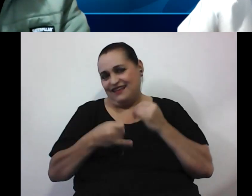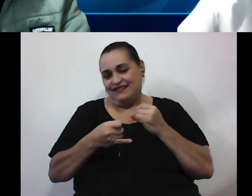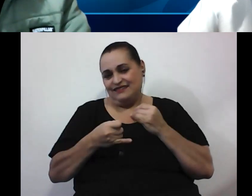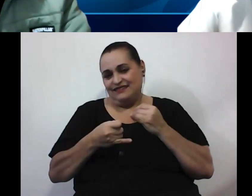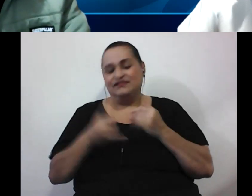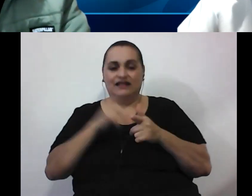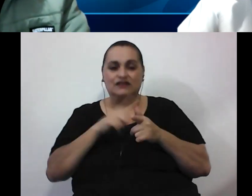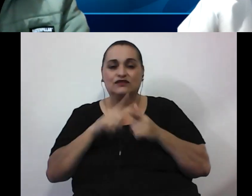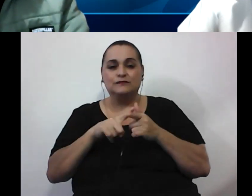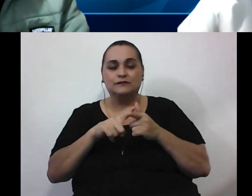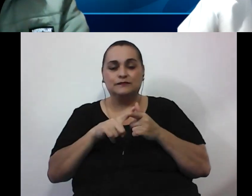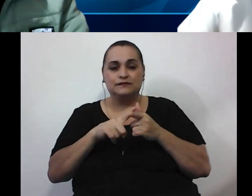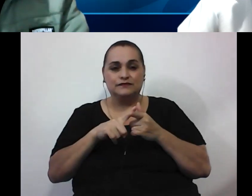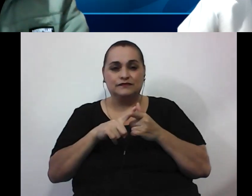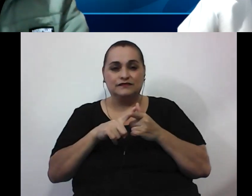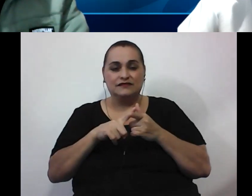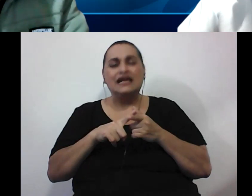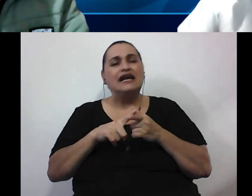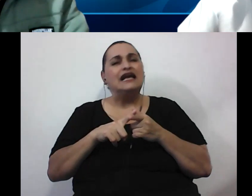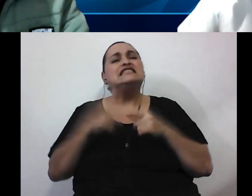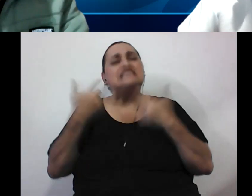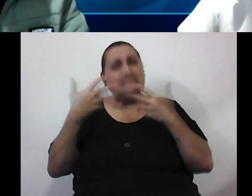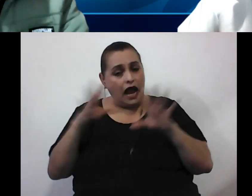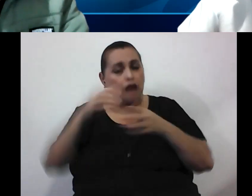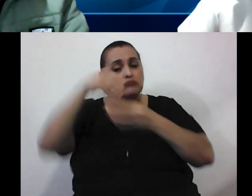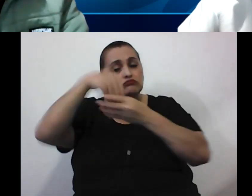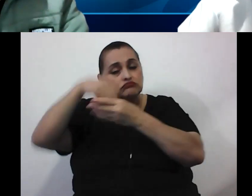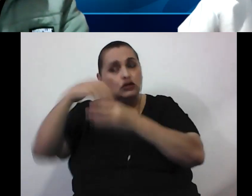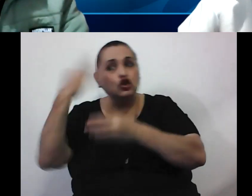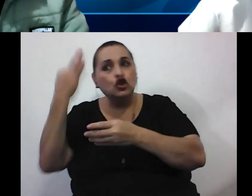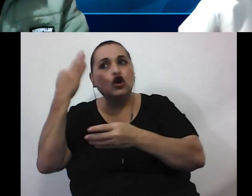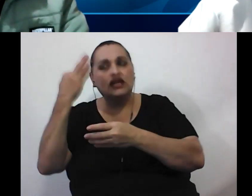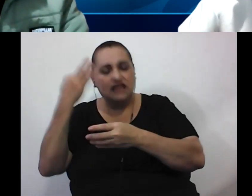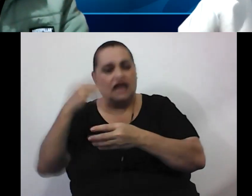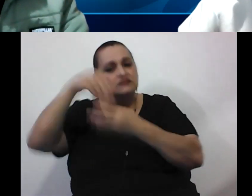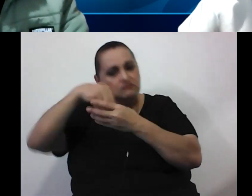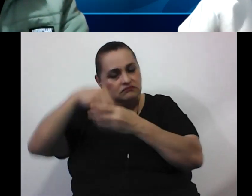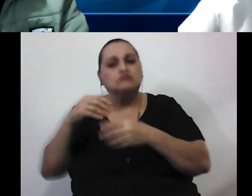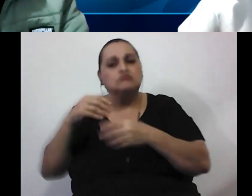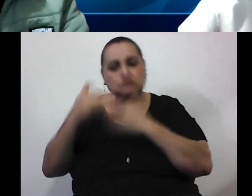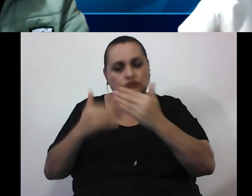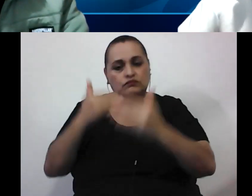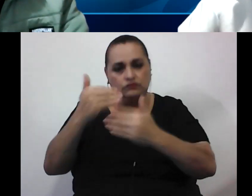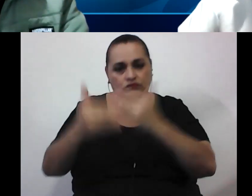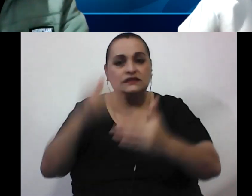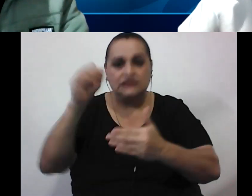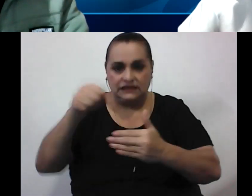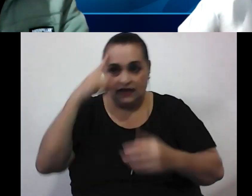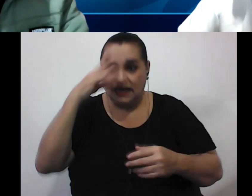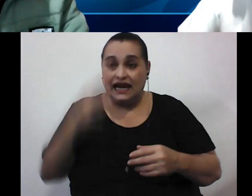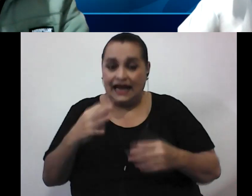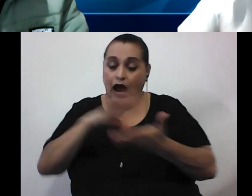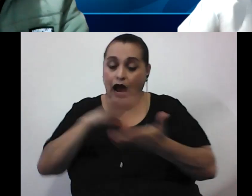Este, pero sí están integrando teorías integrales, eso sí, que consideren el